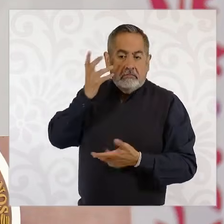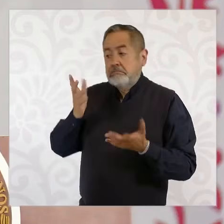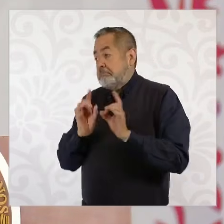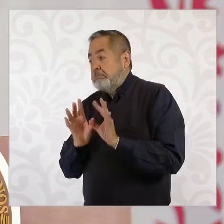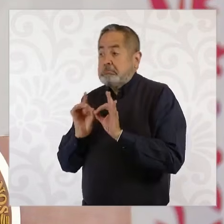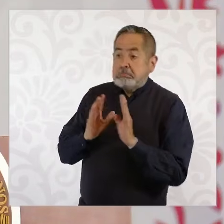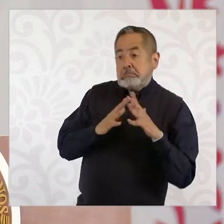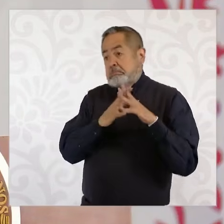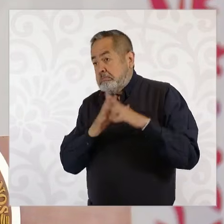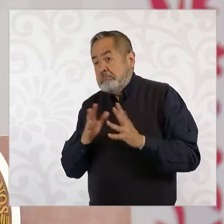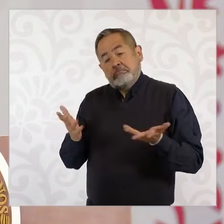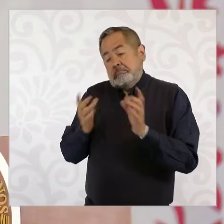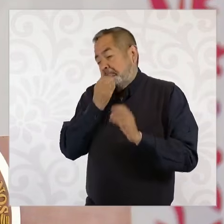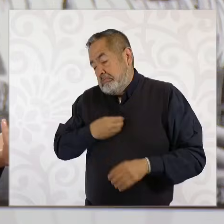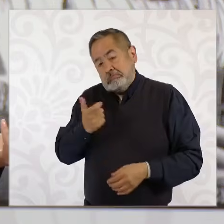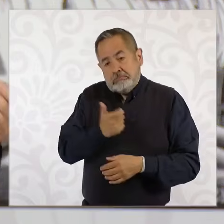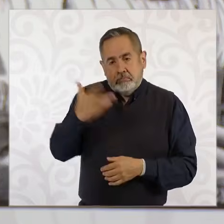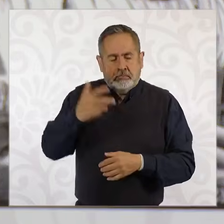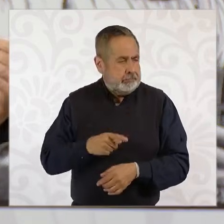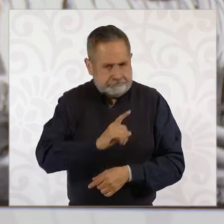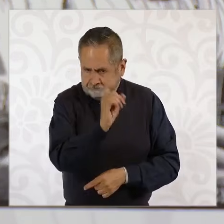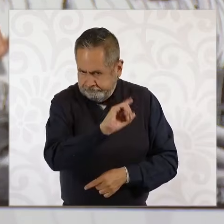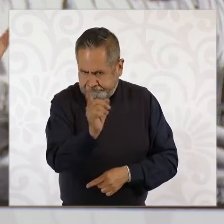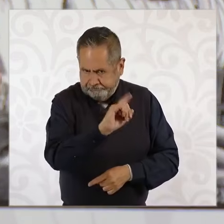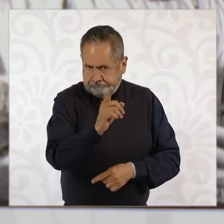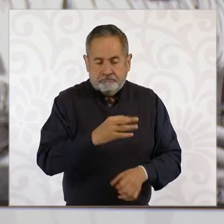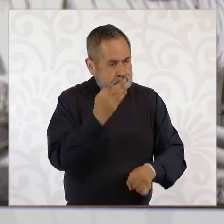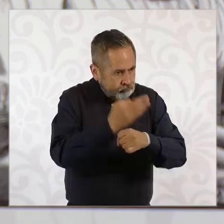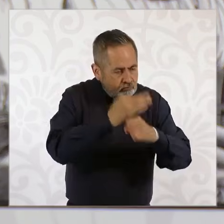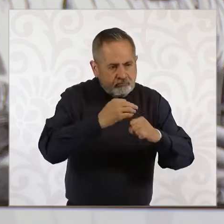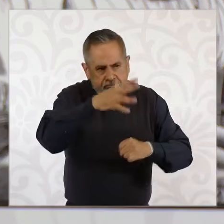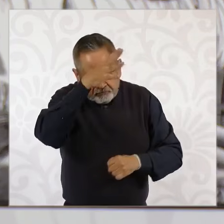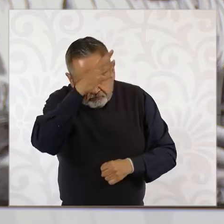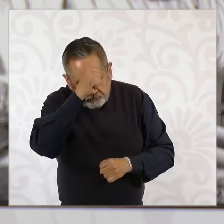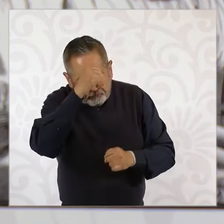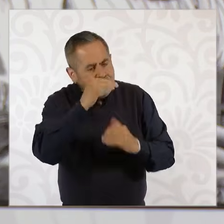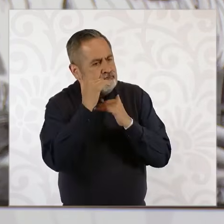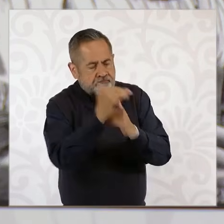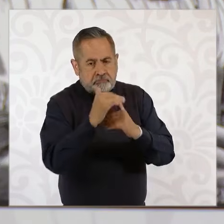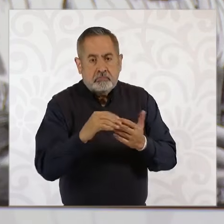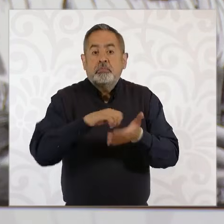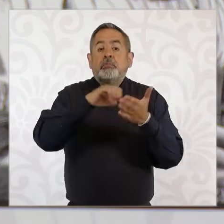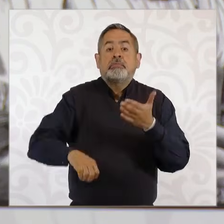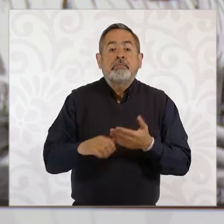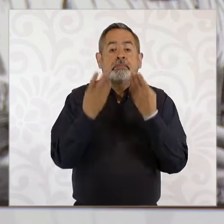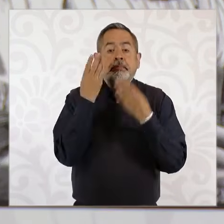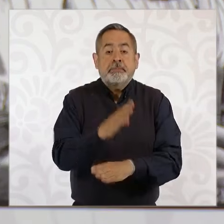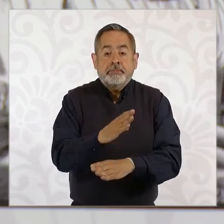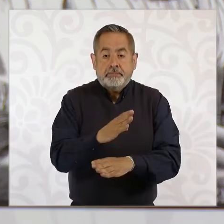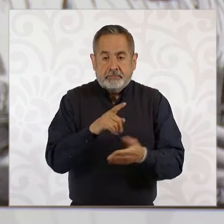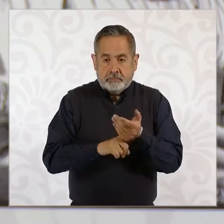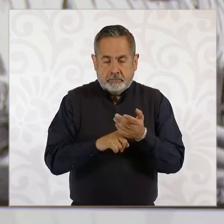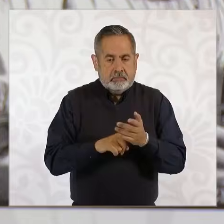enriquecerse. Entonces, eso no. Se está llegando a un acuerdo, fíjense, para que los bancos no cobren comisiones cuando se